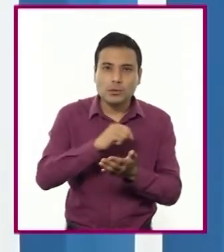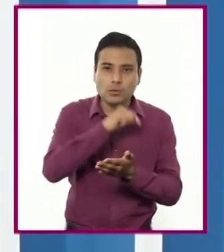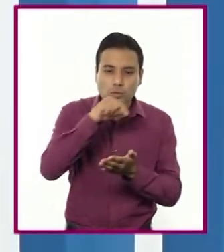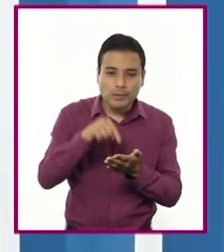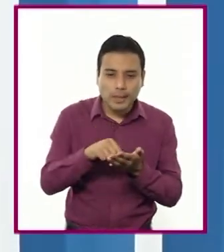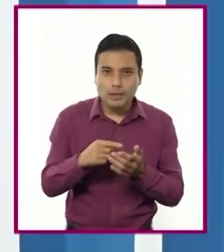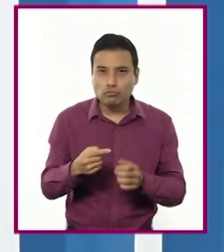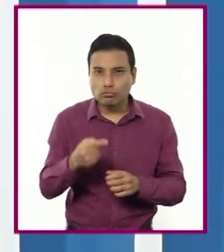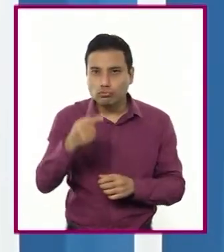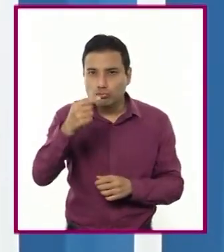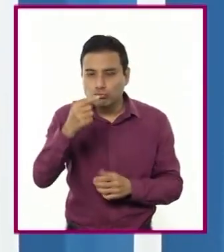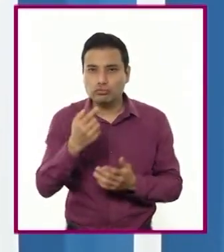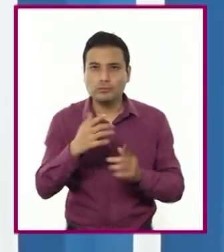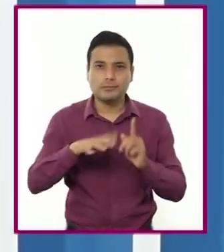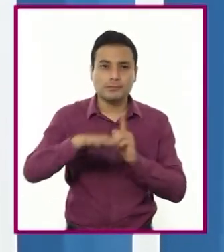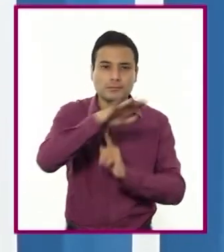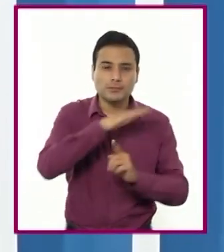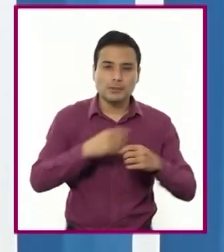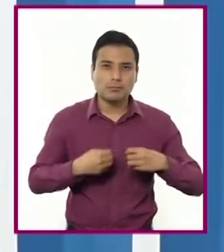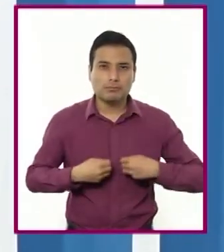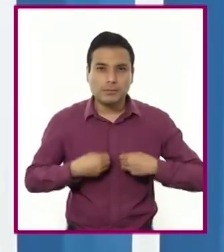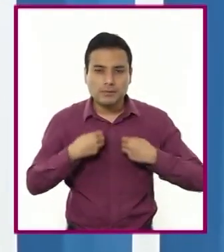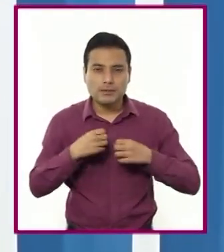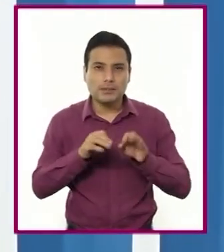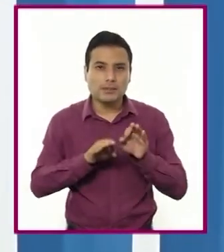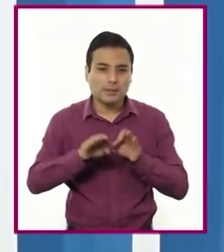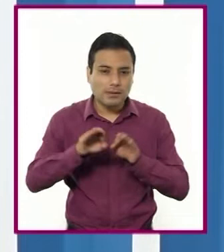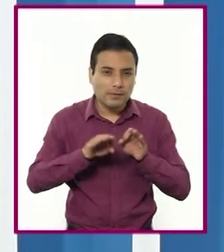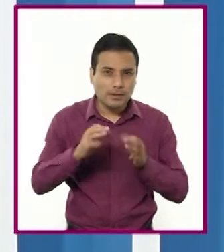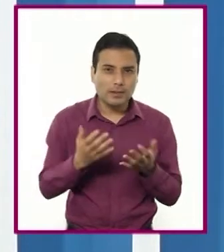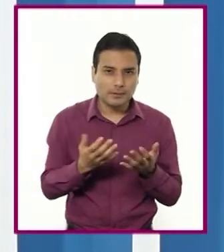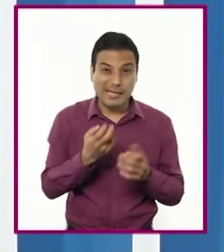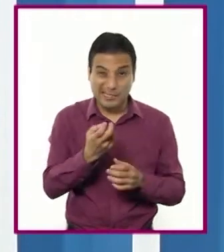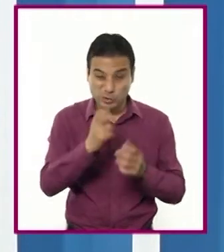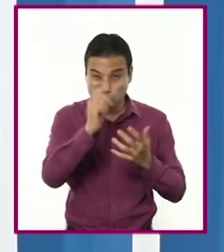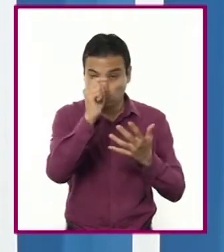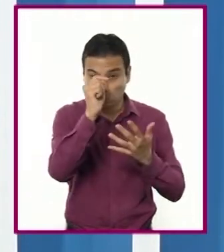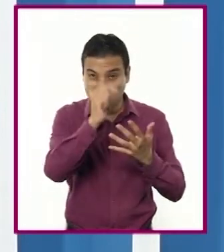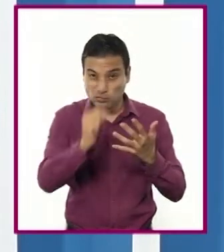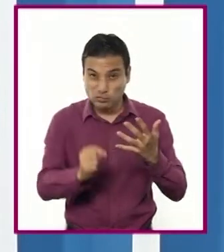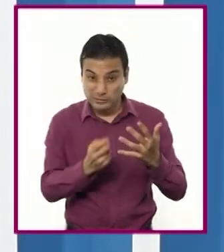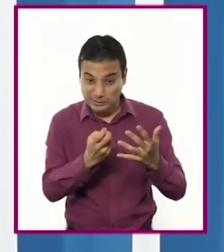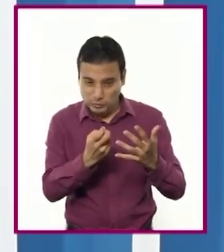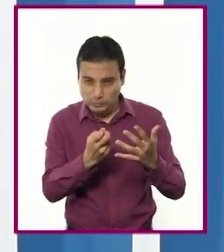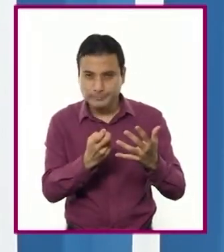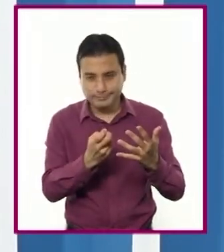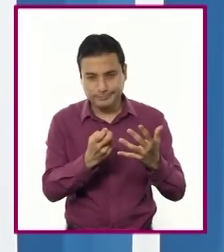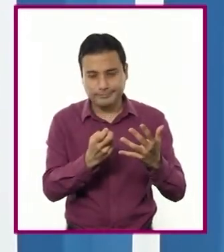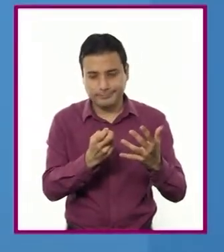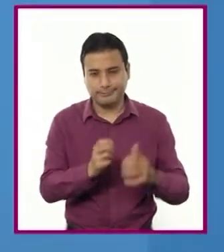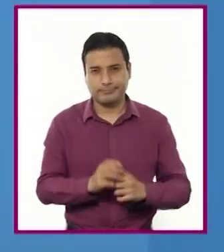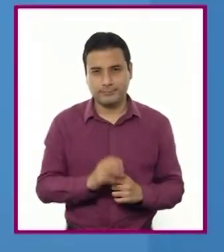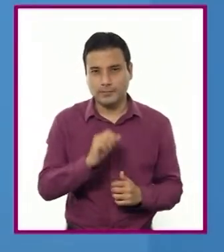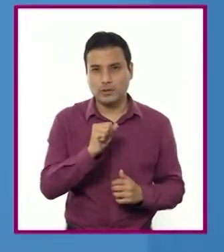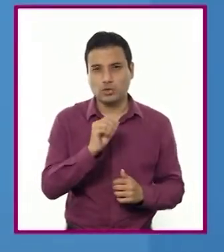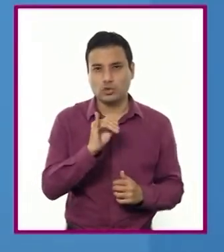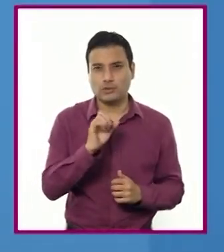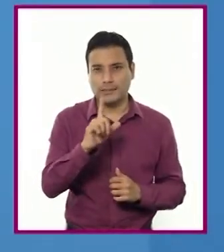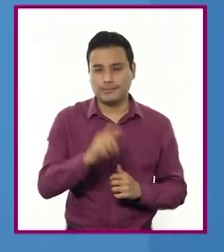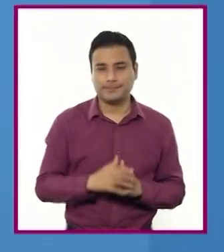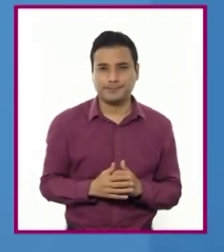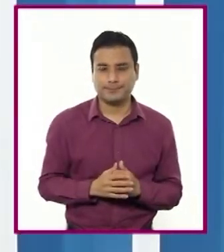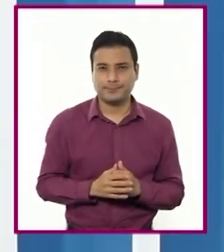viven, trabajan y envejecen, así como un conjunto de fuerzas que determinan las condiciones de la vida cotidiana. Estas